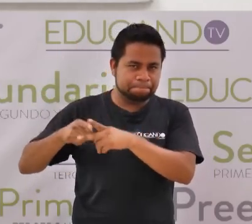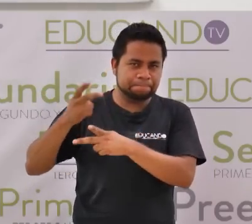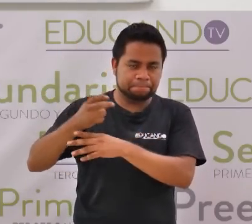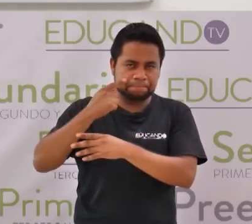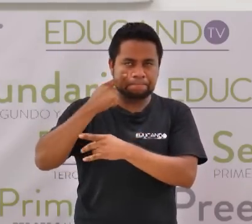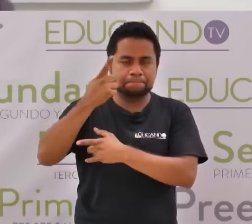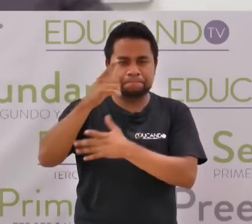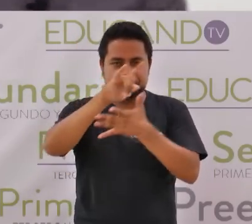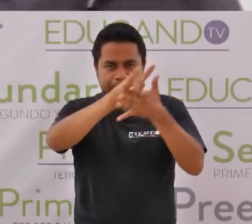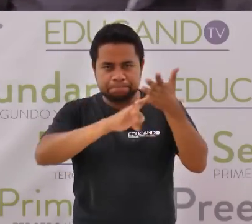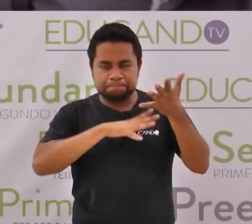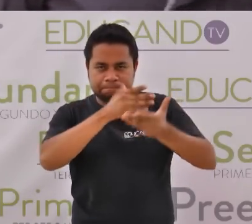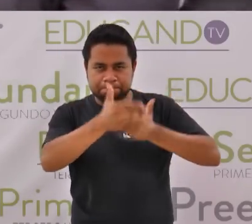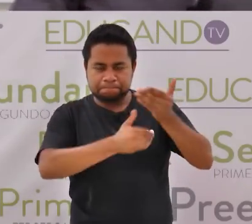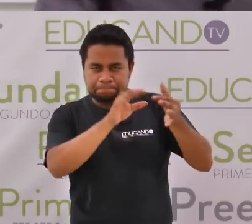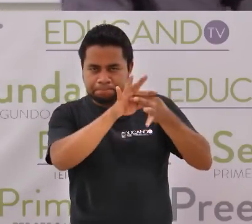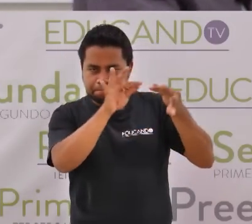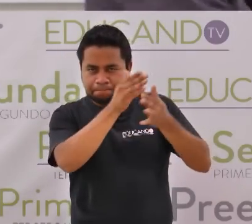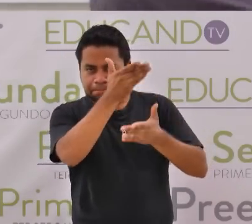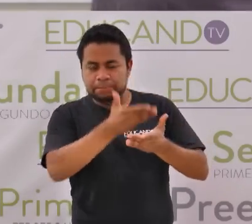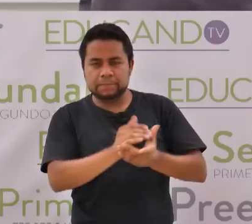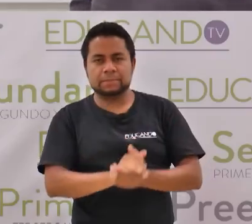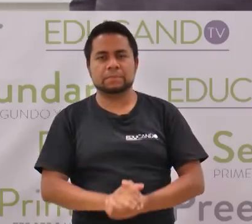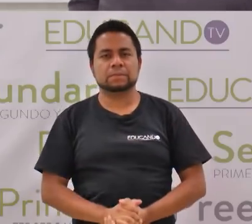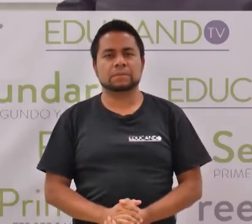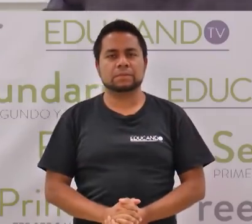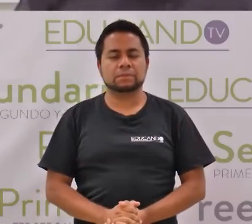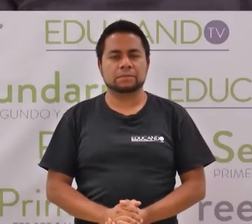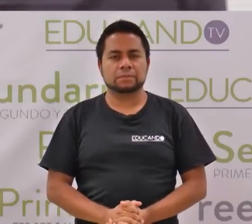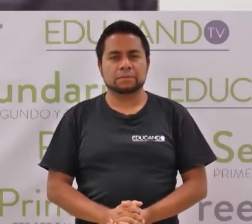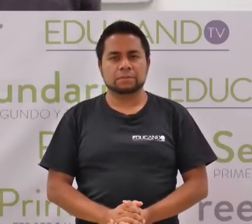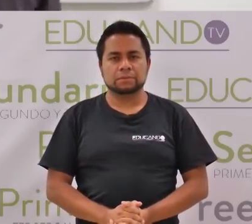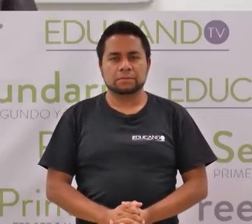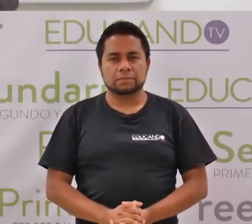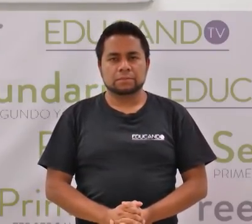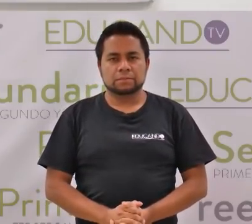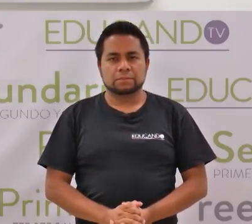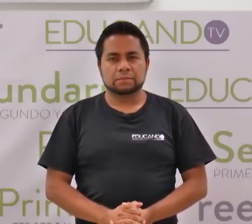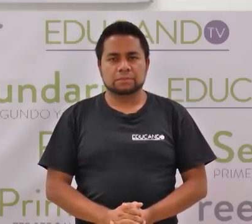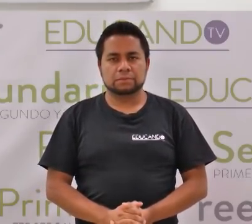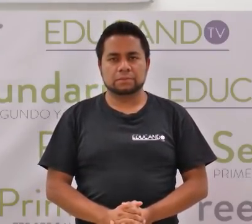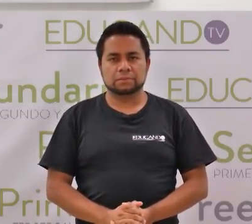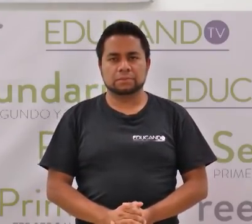una historieta. Vamos a ir por acá.